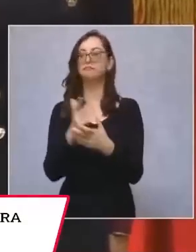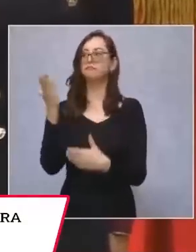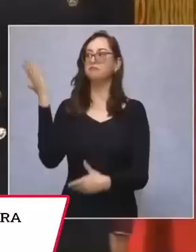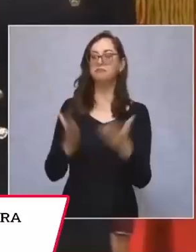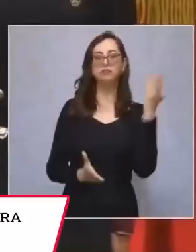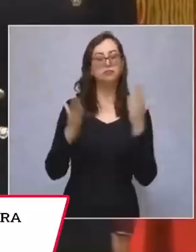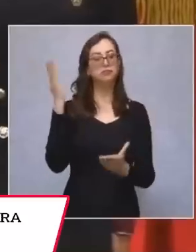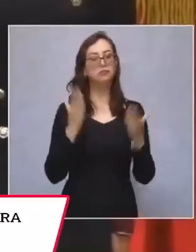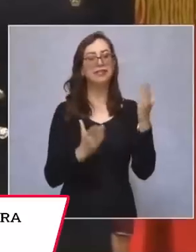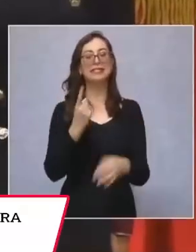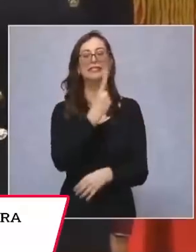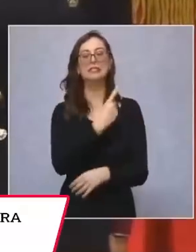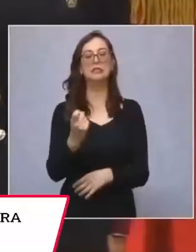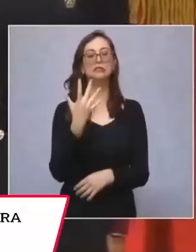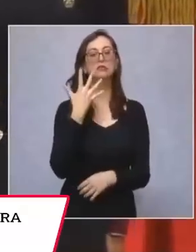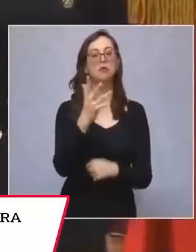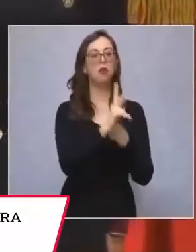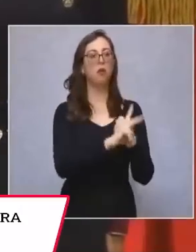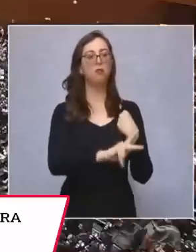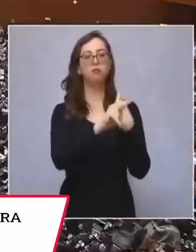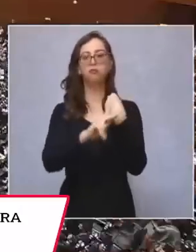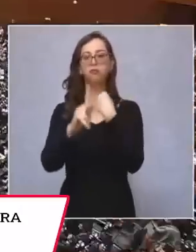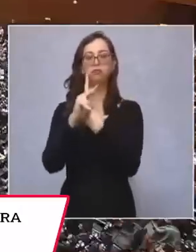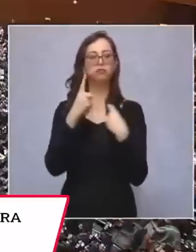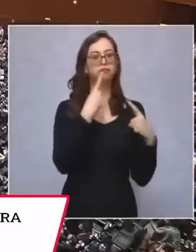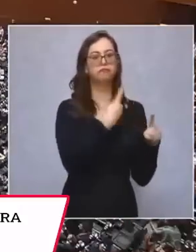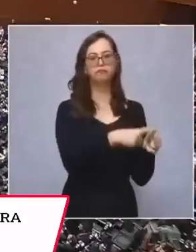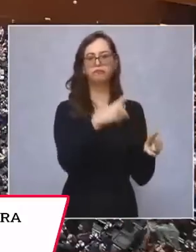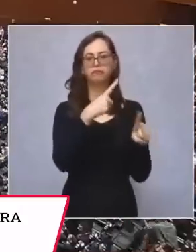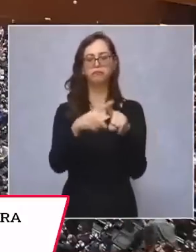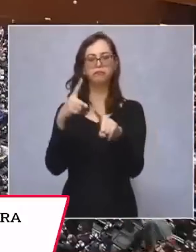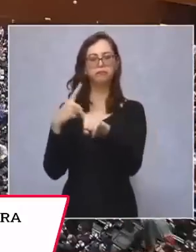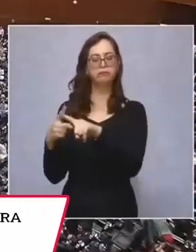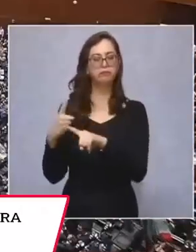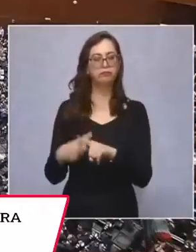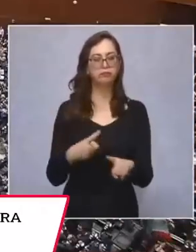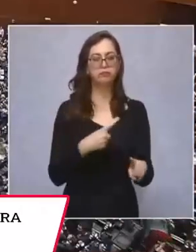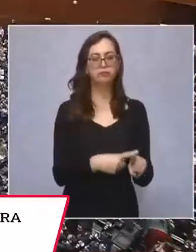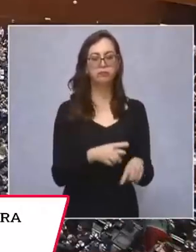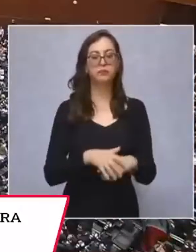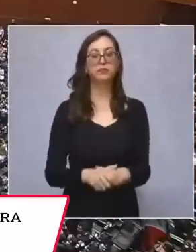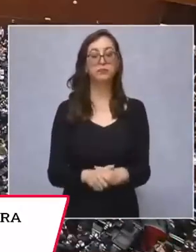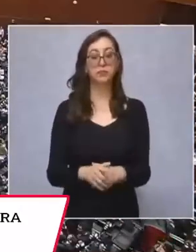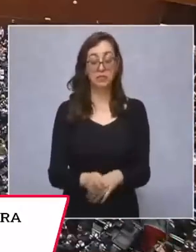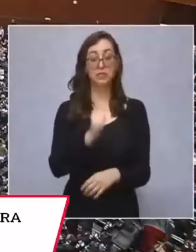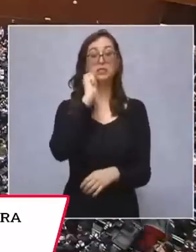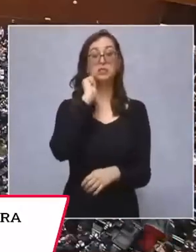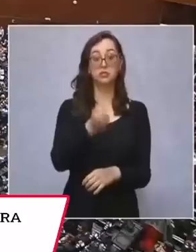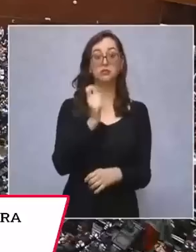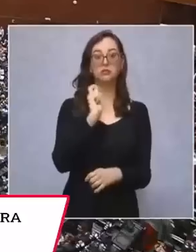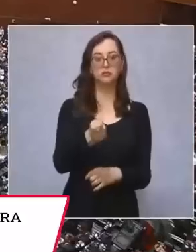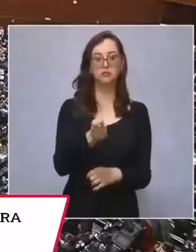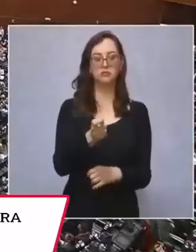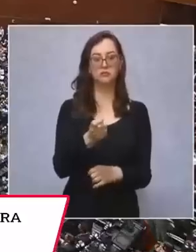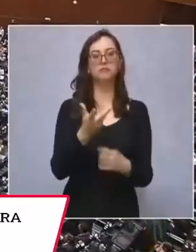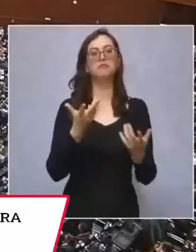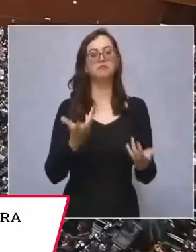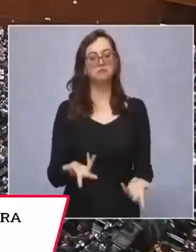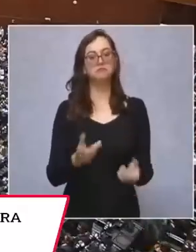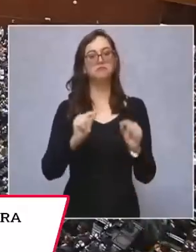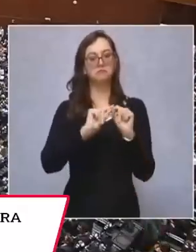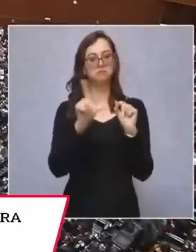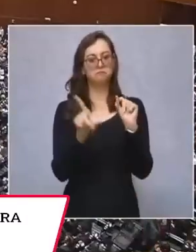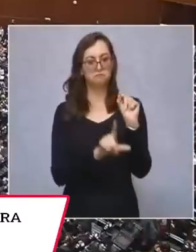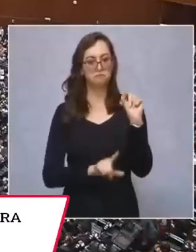Ifigenia Martínez por esto mismo. Es simbólico también el nuevo símbolo que tiene ahora este gobierno. Por primera vez está una